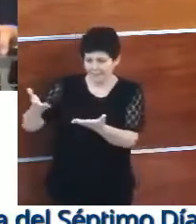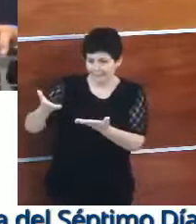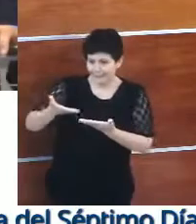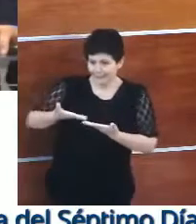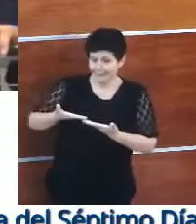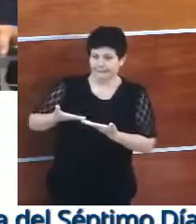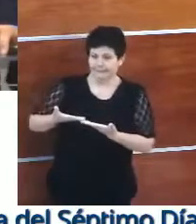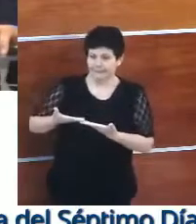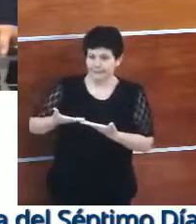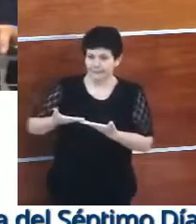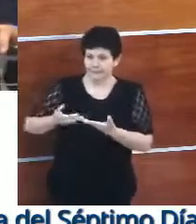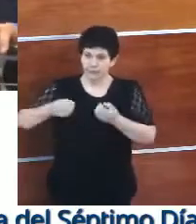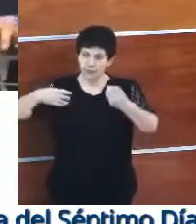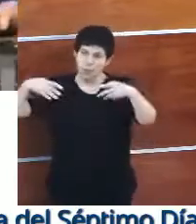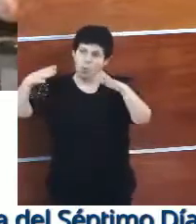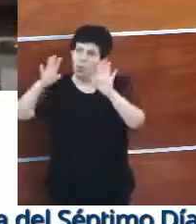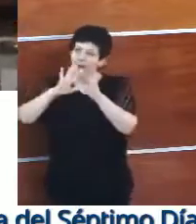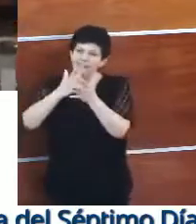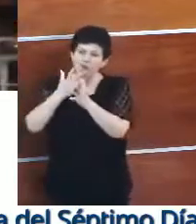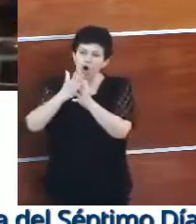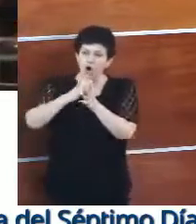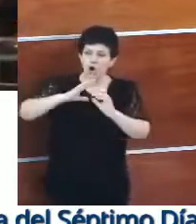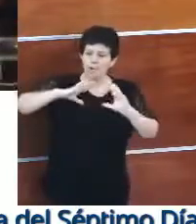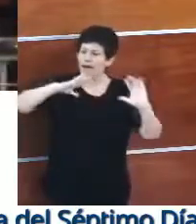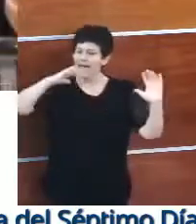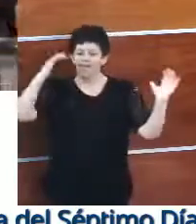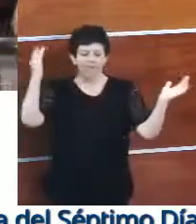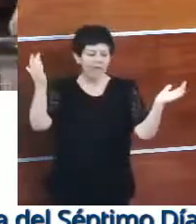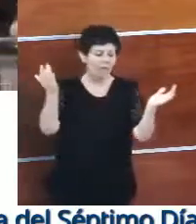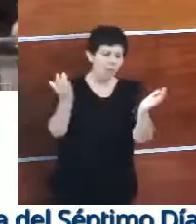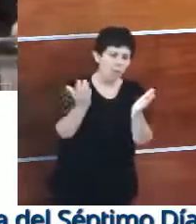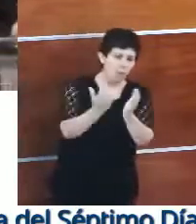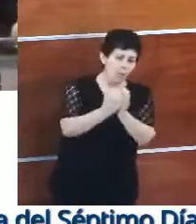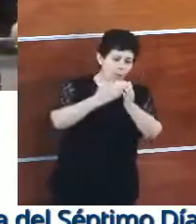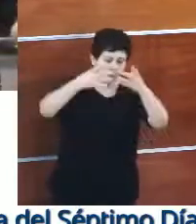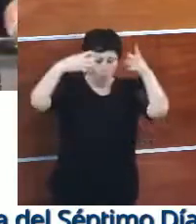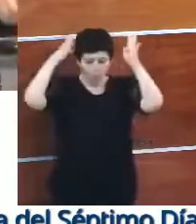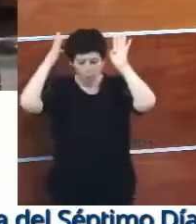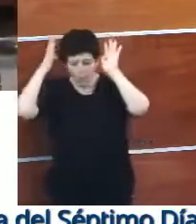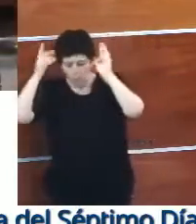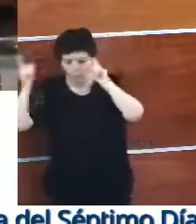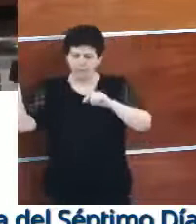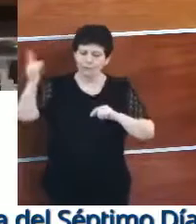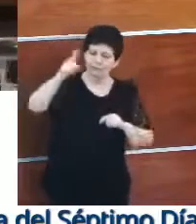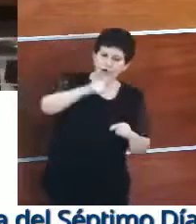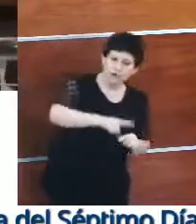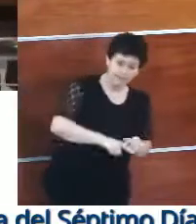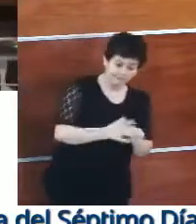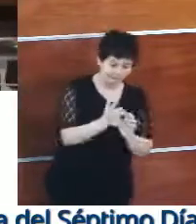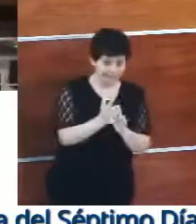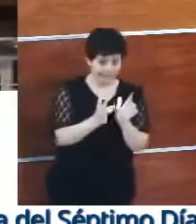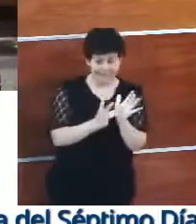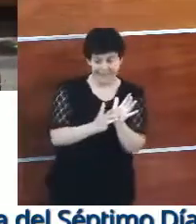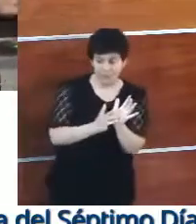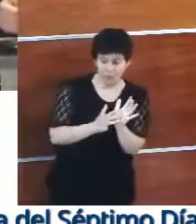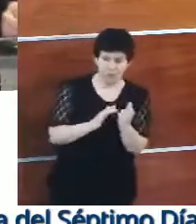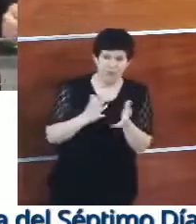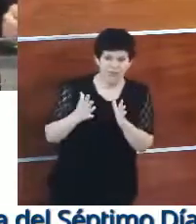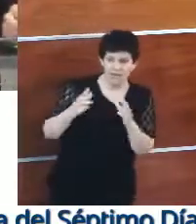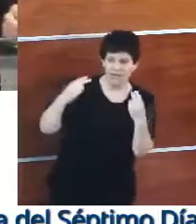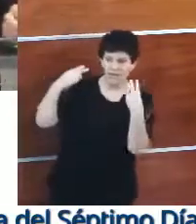un reino y volver, que comunica la idea de volver de un viaje. Jesús se va a un viaje, pero Él va a